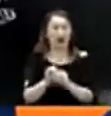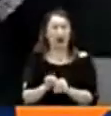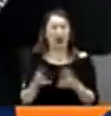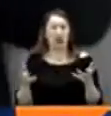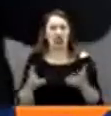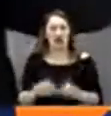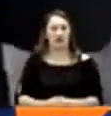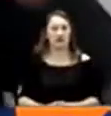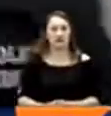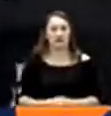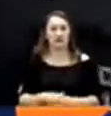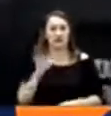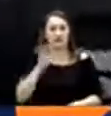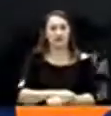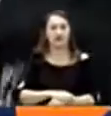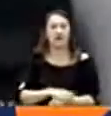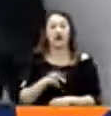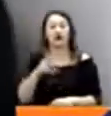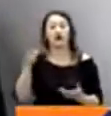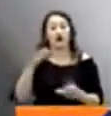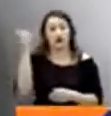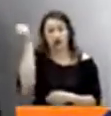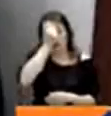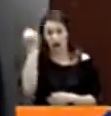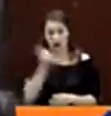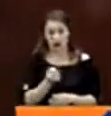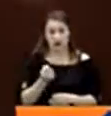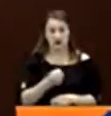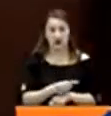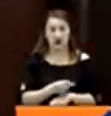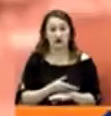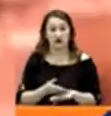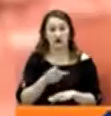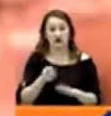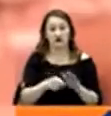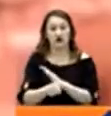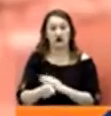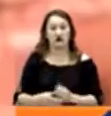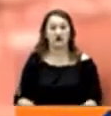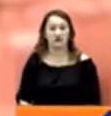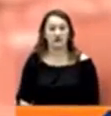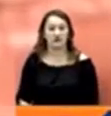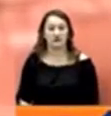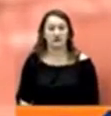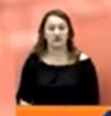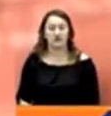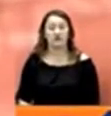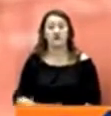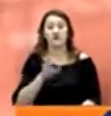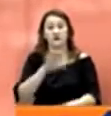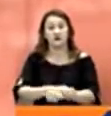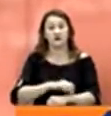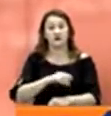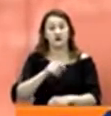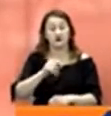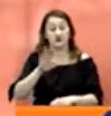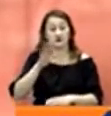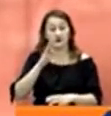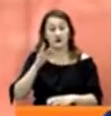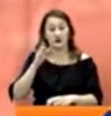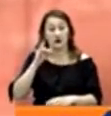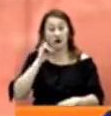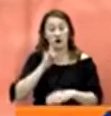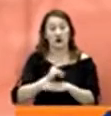capturado en Soacha minutos después de lo homicidio mientras intentaba huir. Uno de los capturados por la Guardia Indígena que